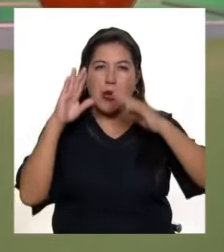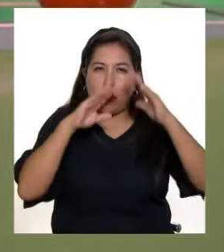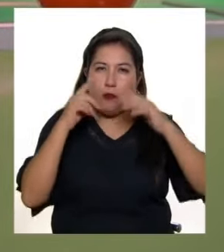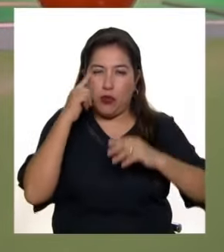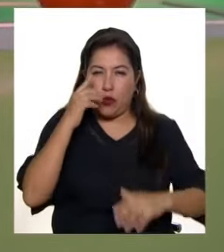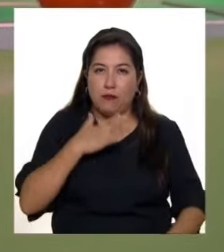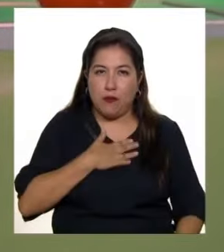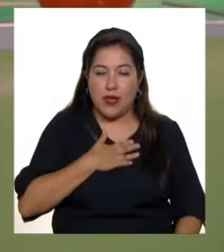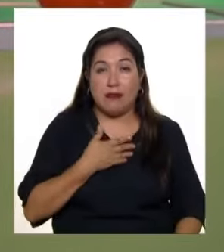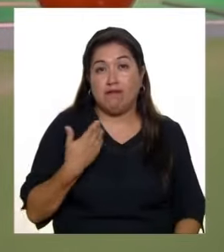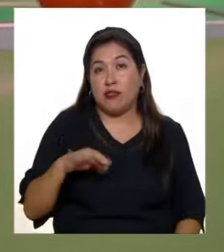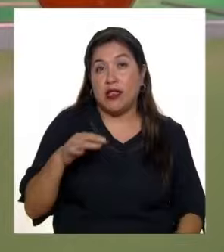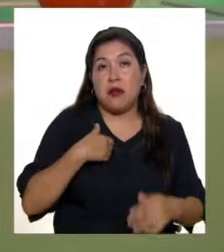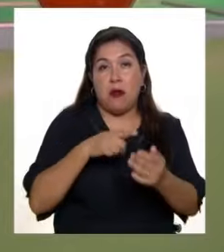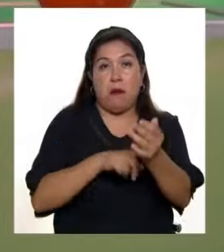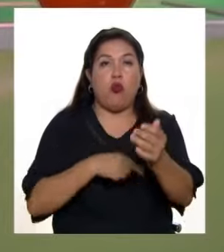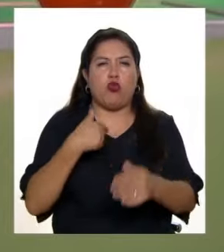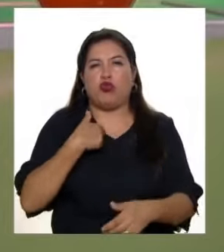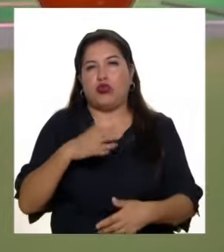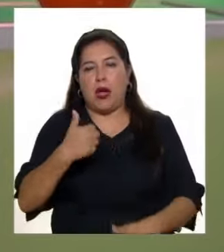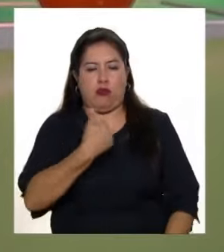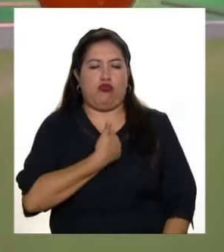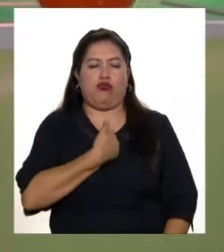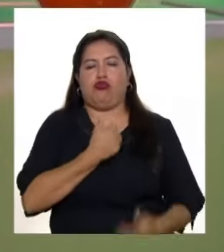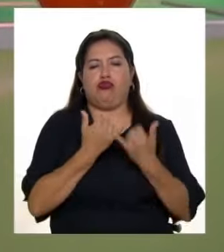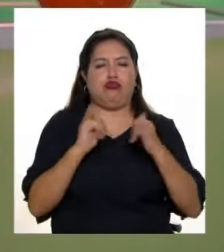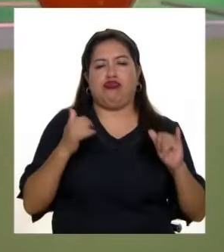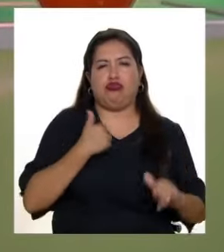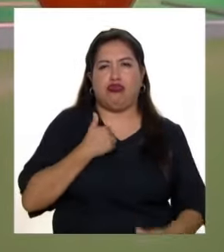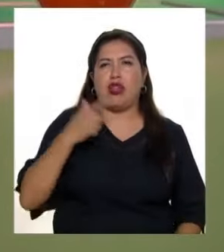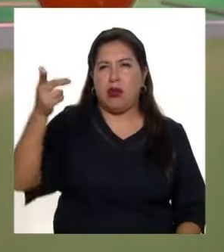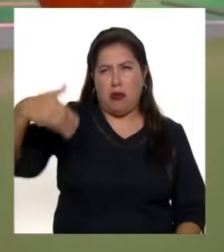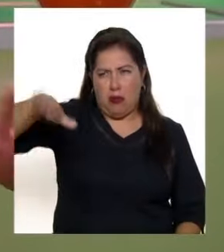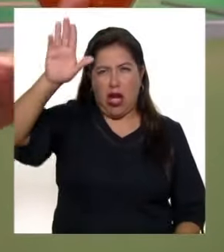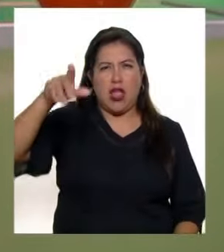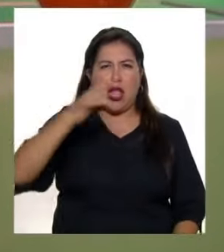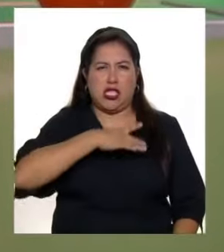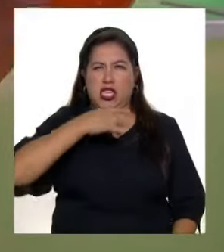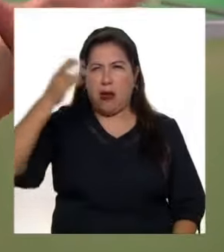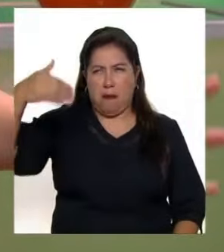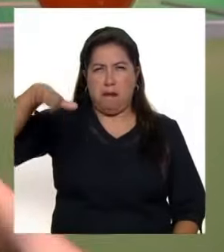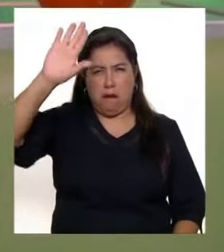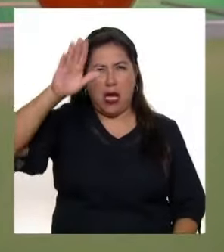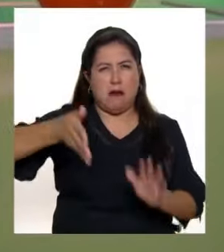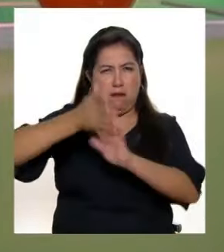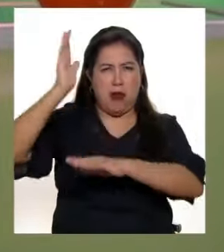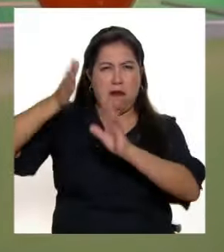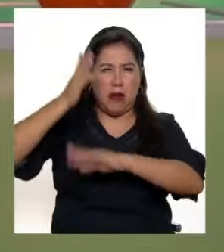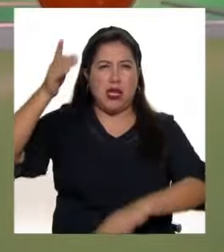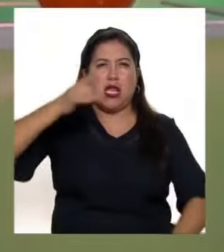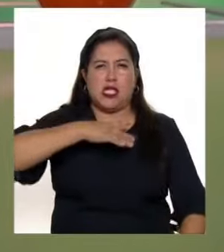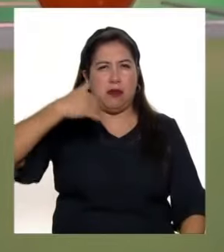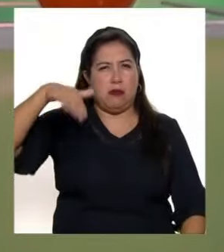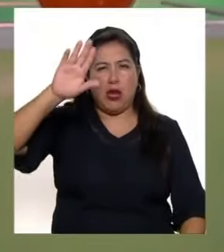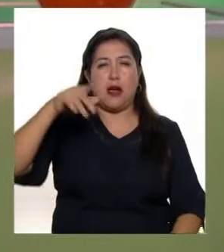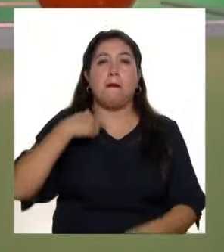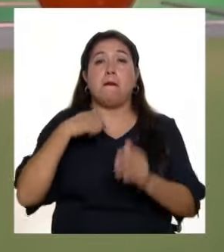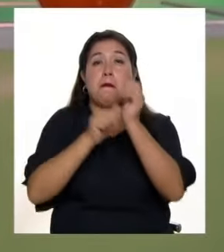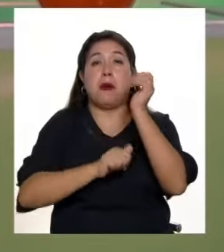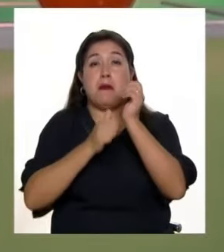acostumbrada siempre a ser como autosuficiente en todo. Es más, le dije, mamá, anda, Chile, yo normal, lo hago todo. Tranquila. Sí, y mi hermano me dijo,